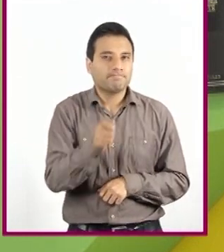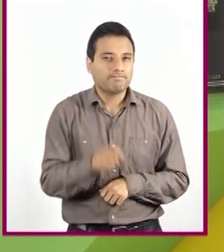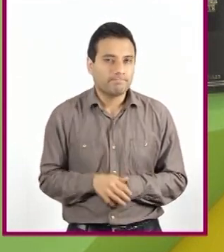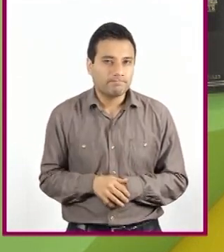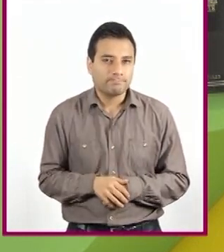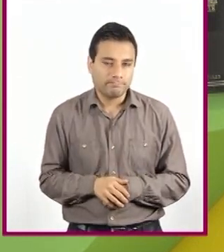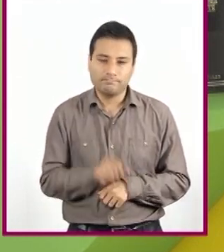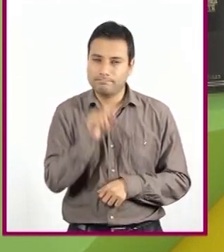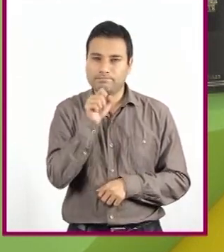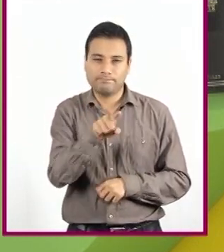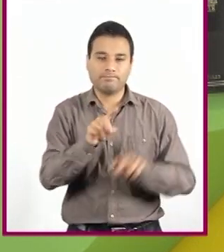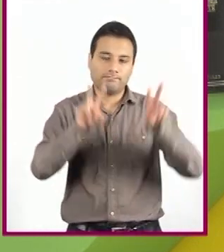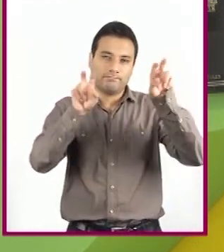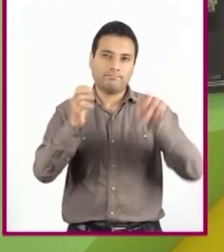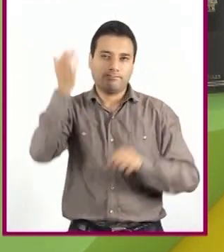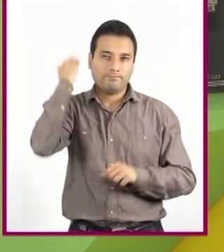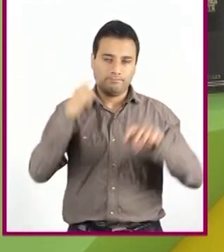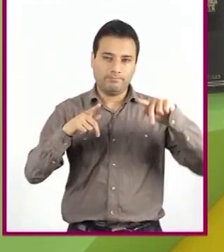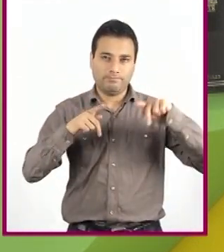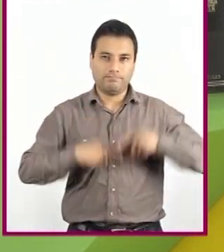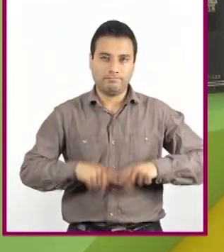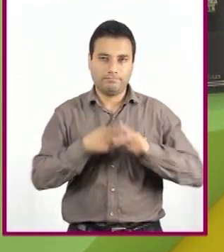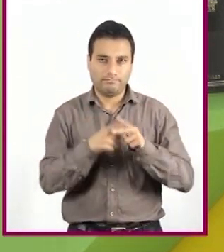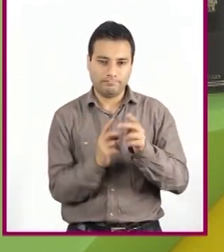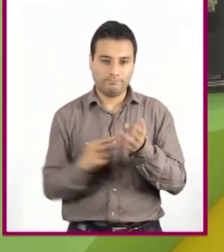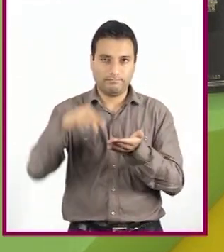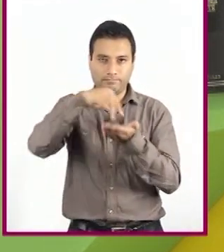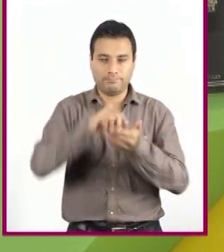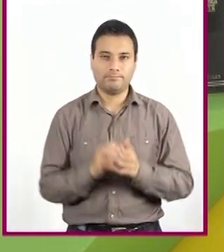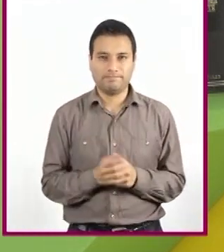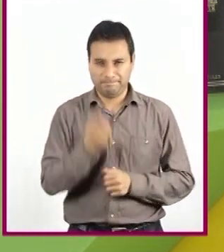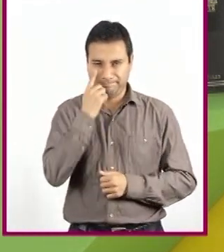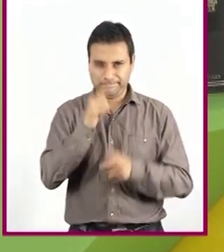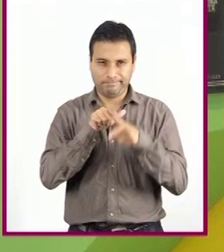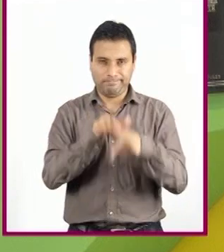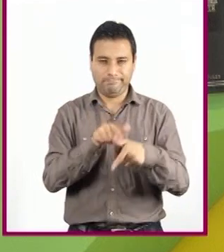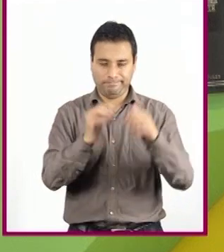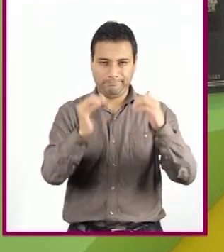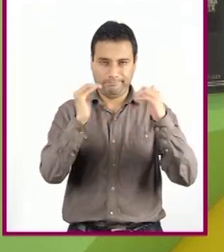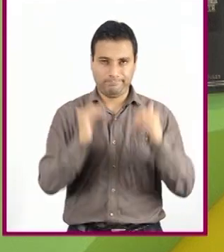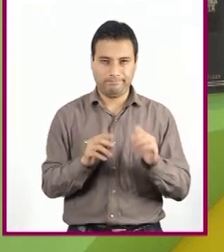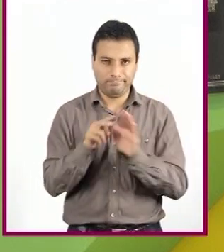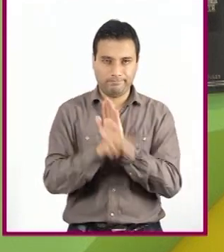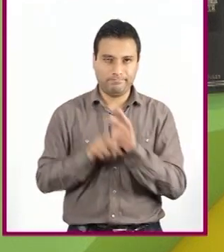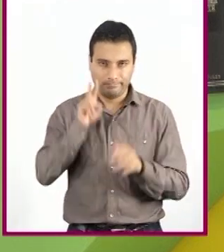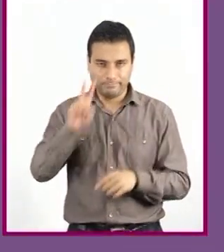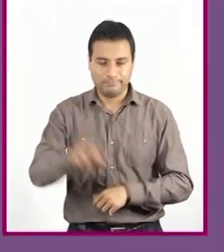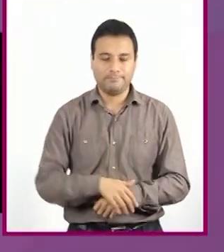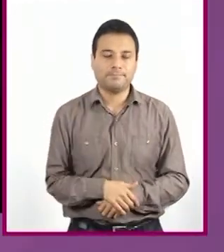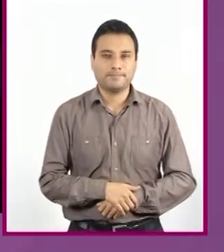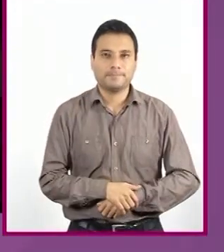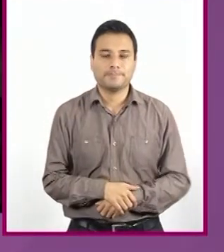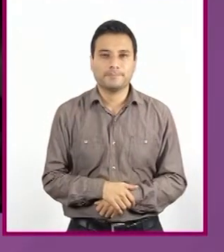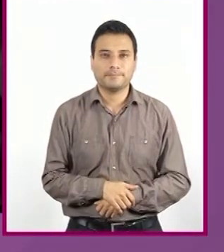hombre. Para continuar con la información, los invito a observar el siguiente video.